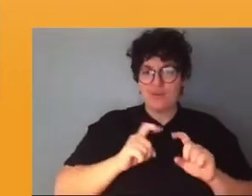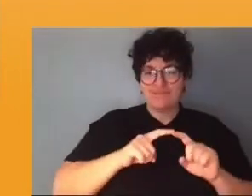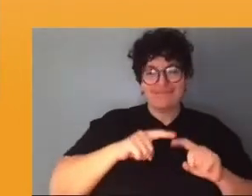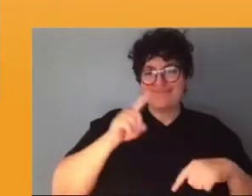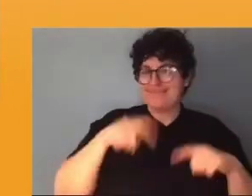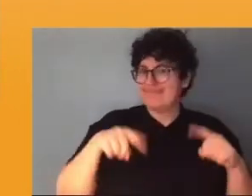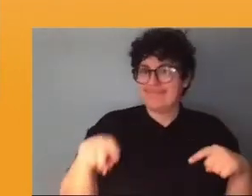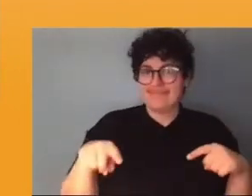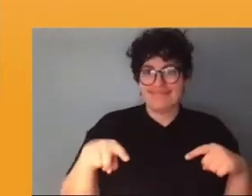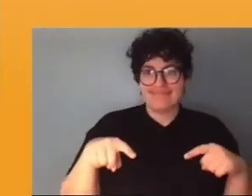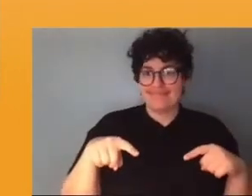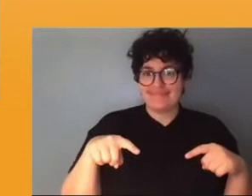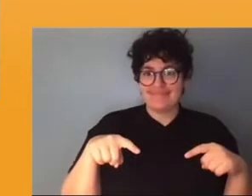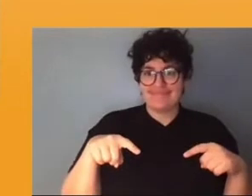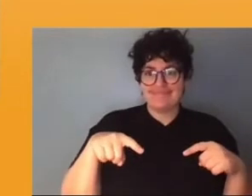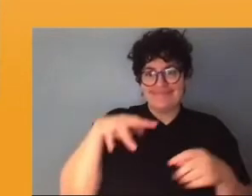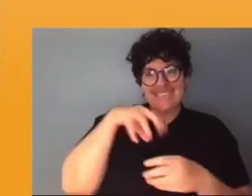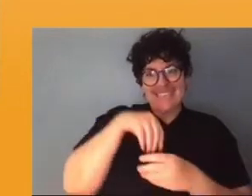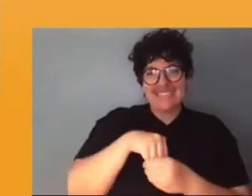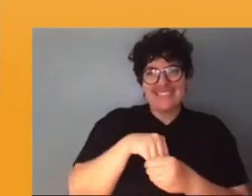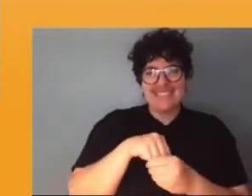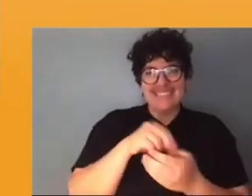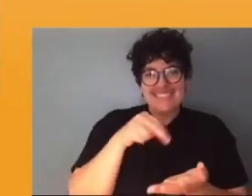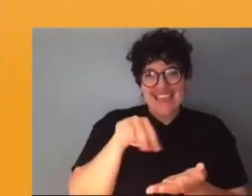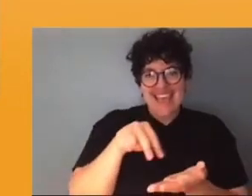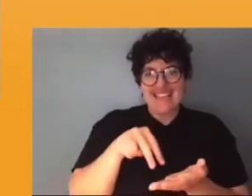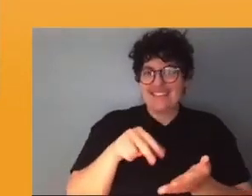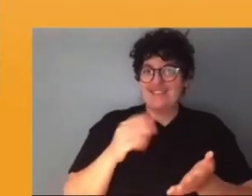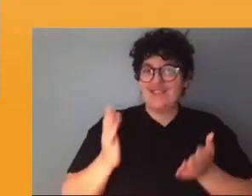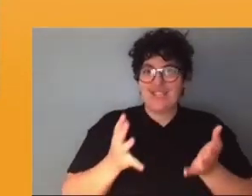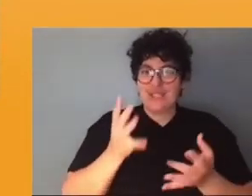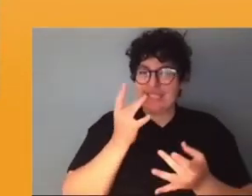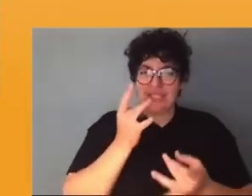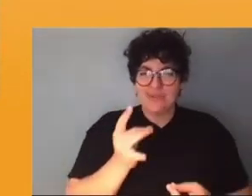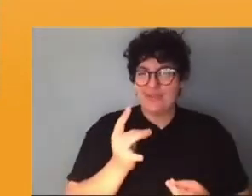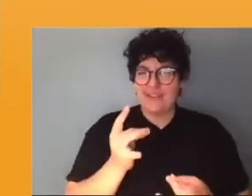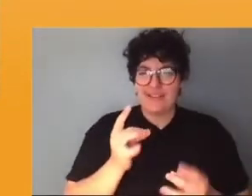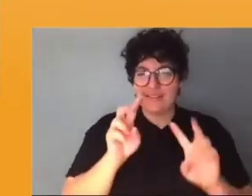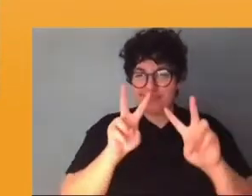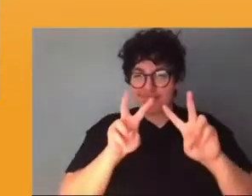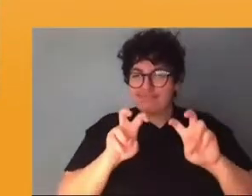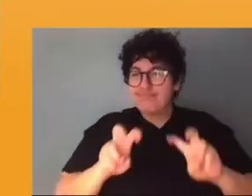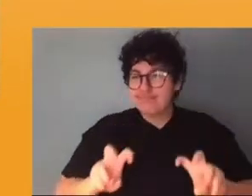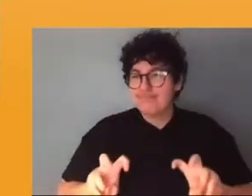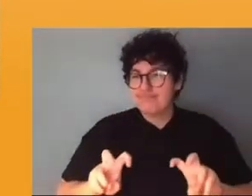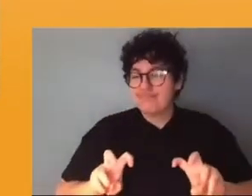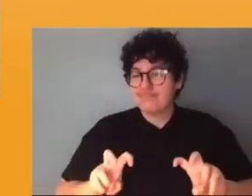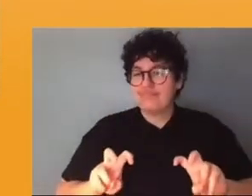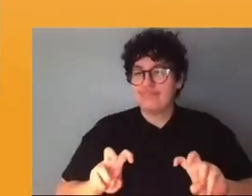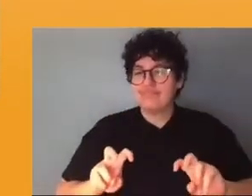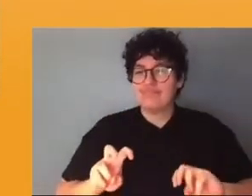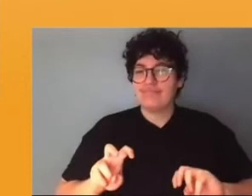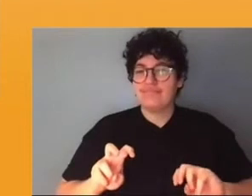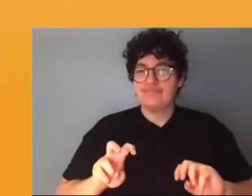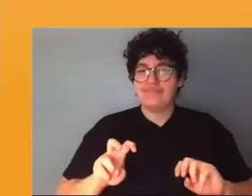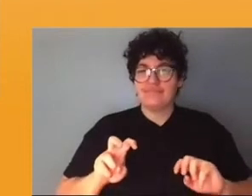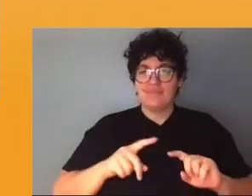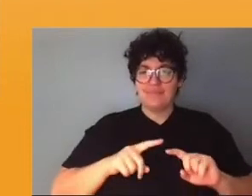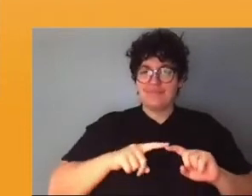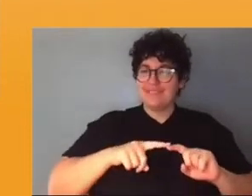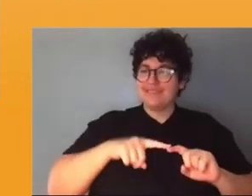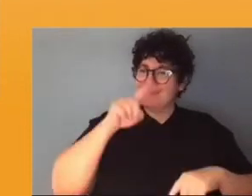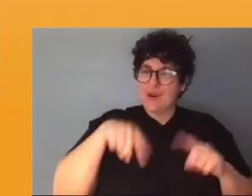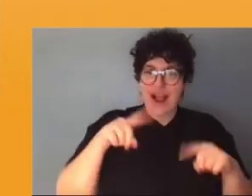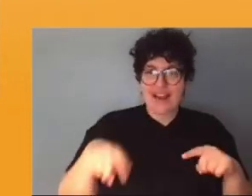gestos realmente son interesantes para considerar cuando determinamos la gran variedad